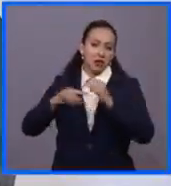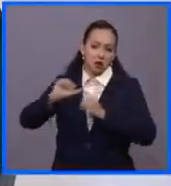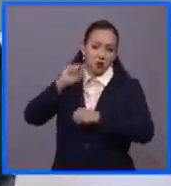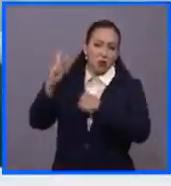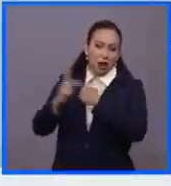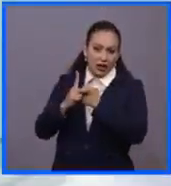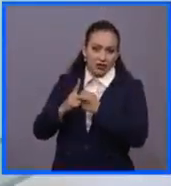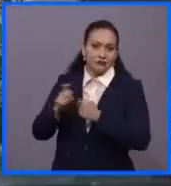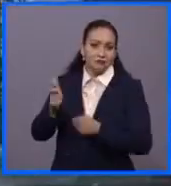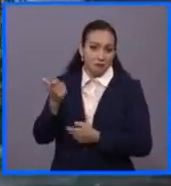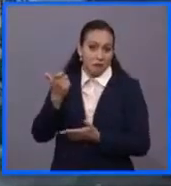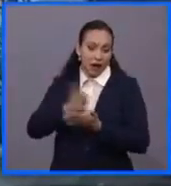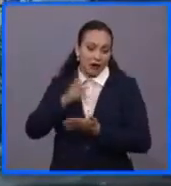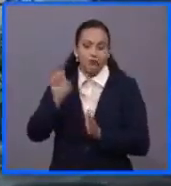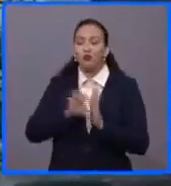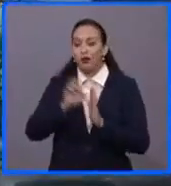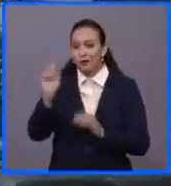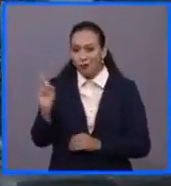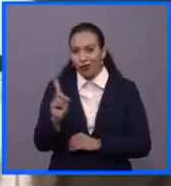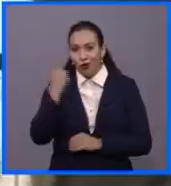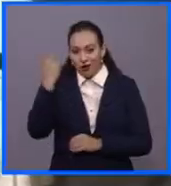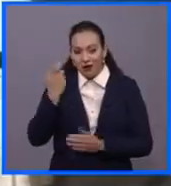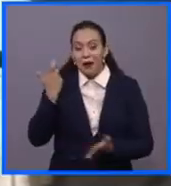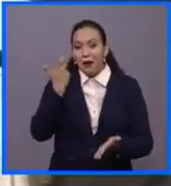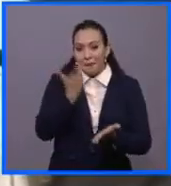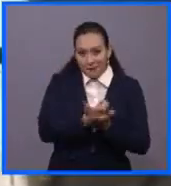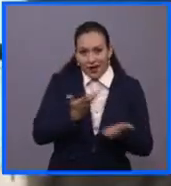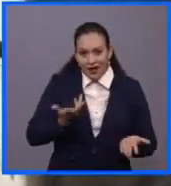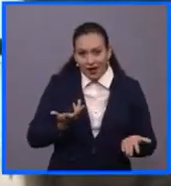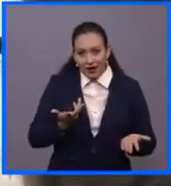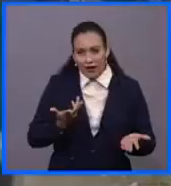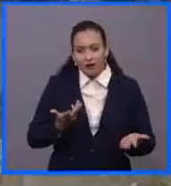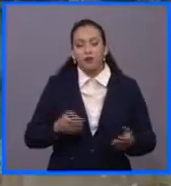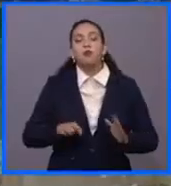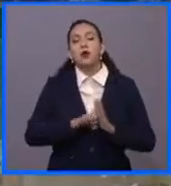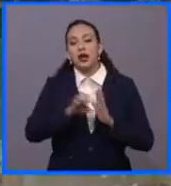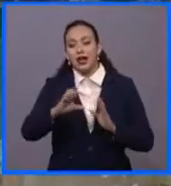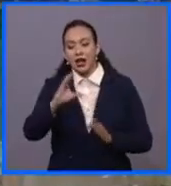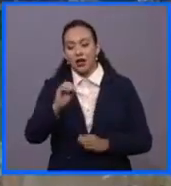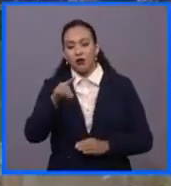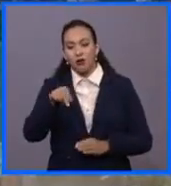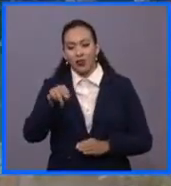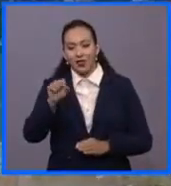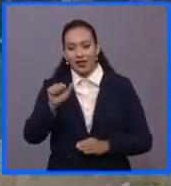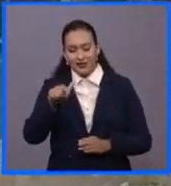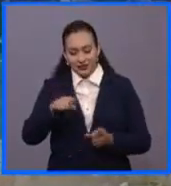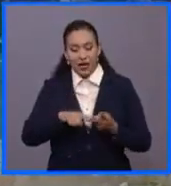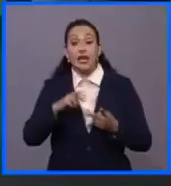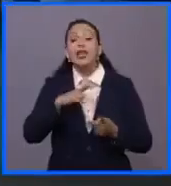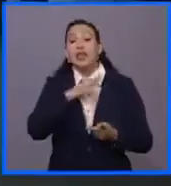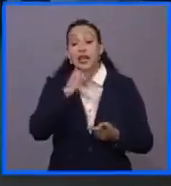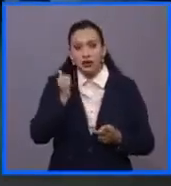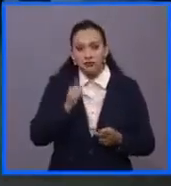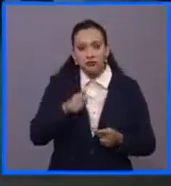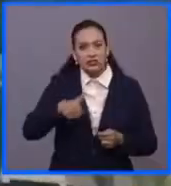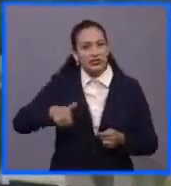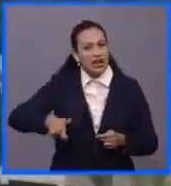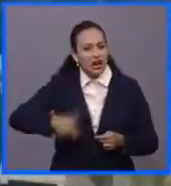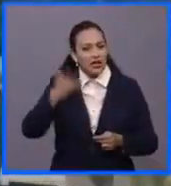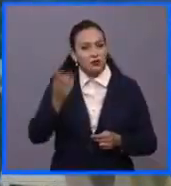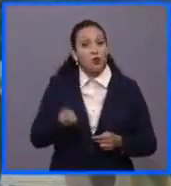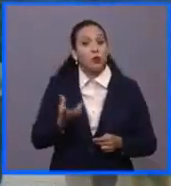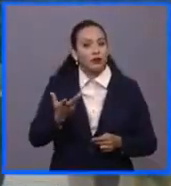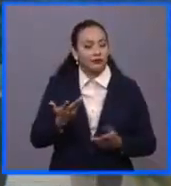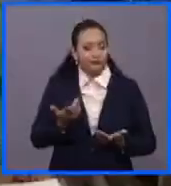habitacional. Indicó que las rentas en colonias como La Condesa y Roma han incrementado entre 100 y